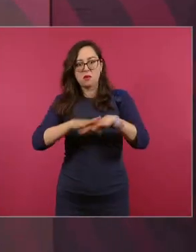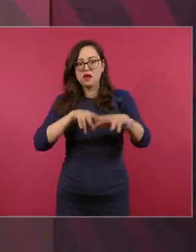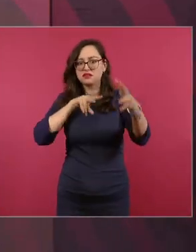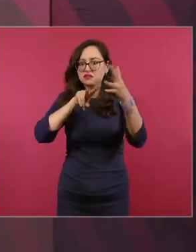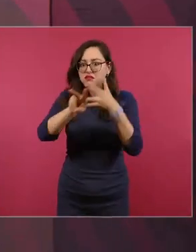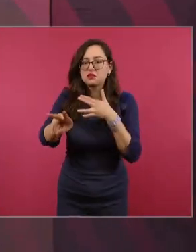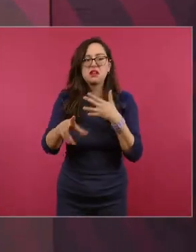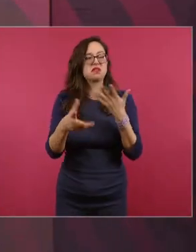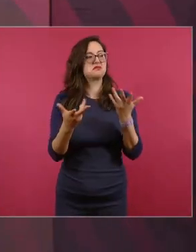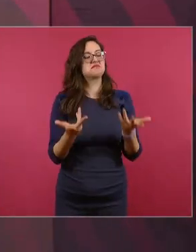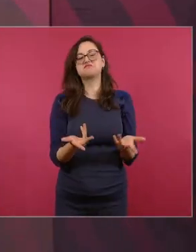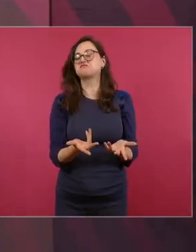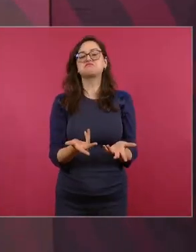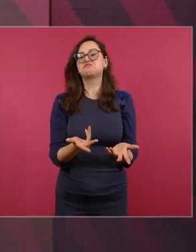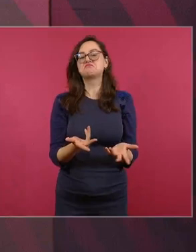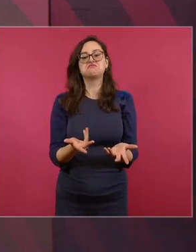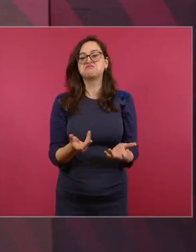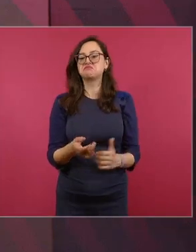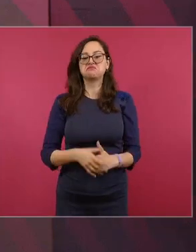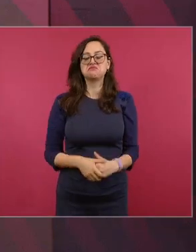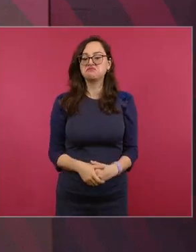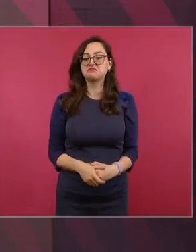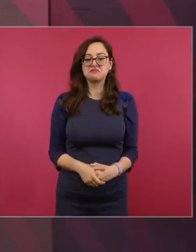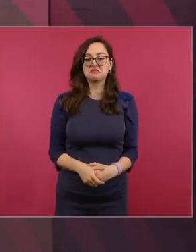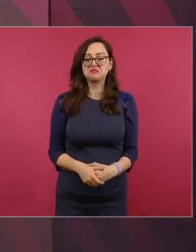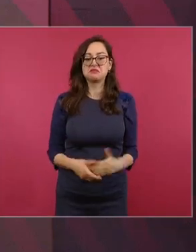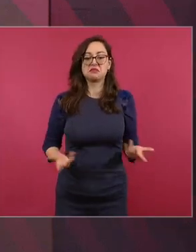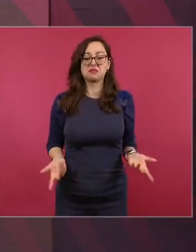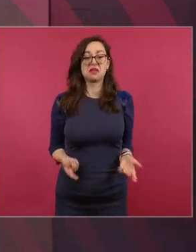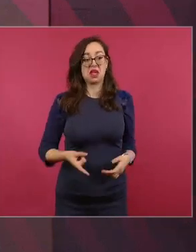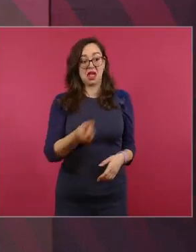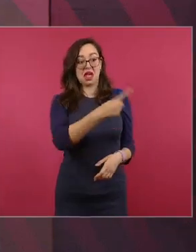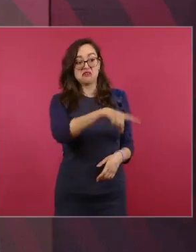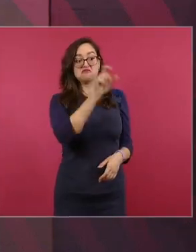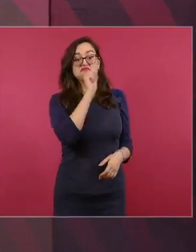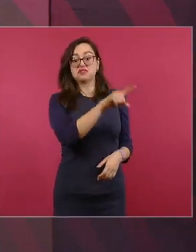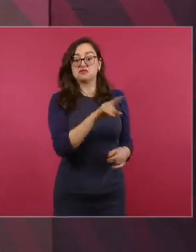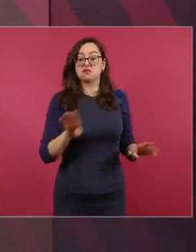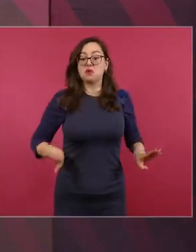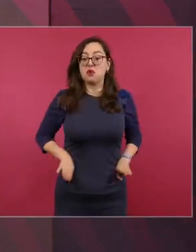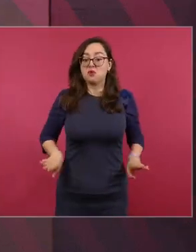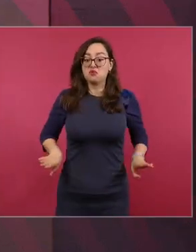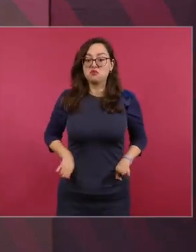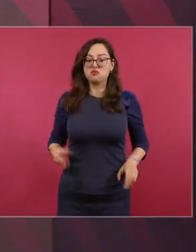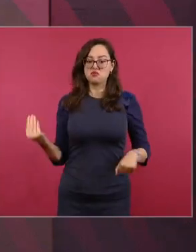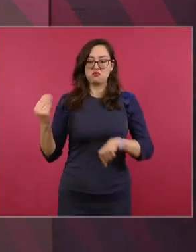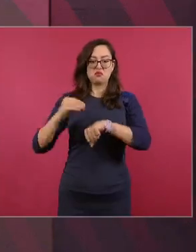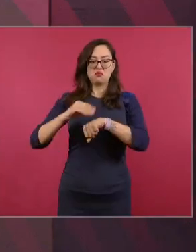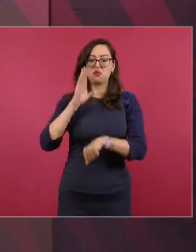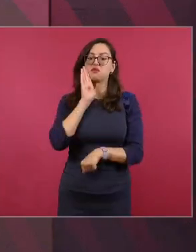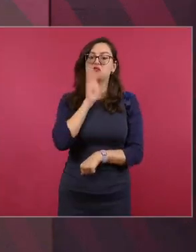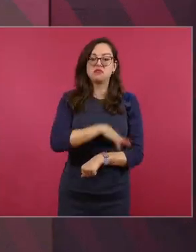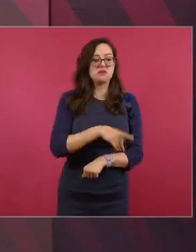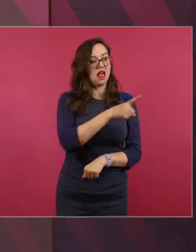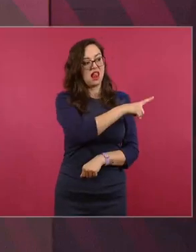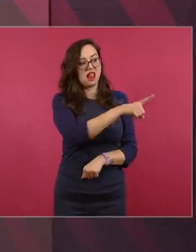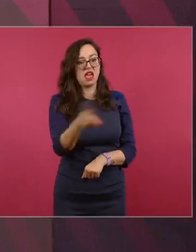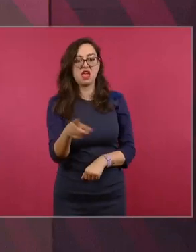corrupción. Ellos dan el mal ejemplo, ellos son parte de la corrupción.